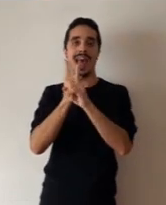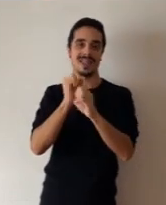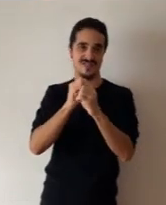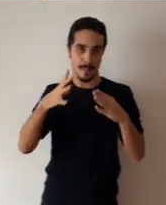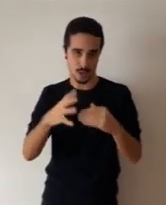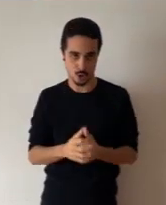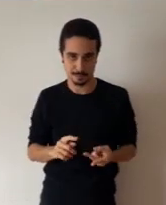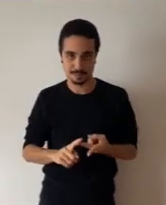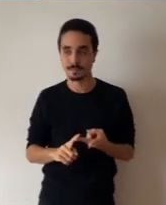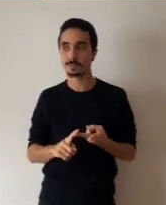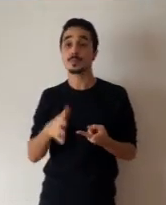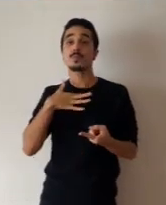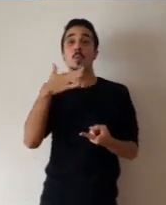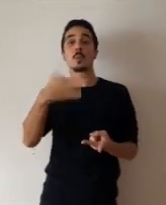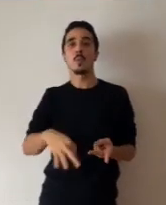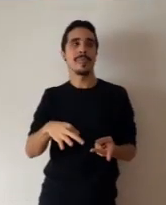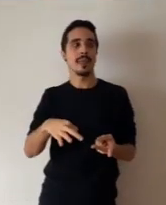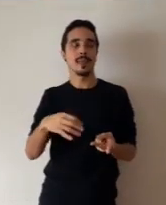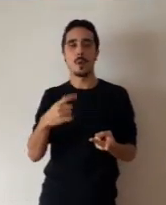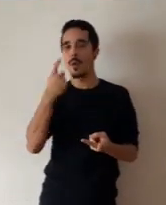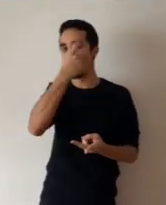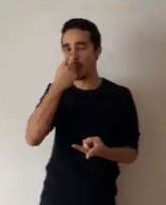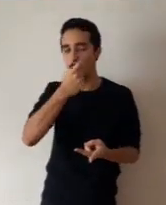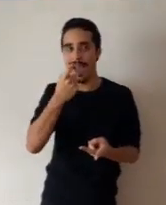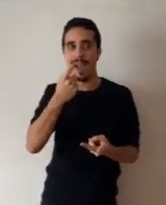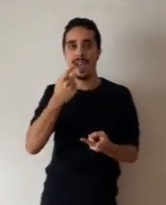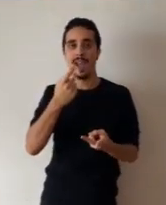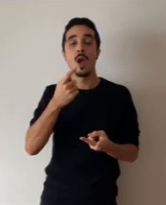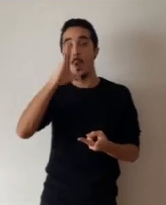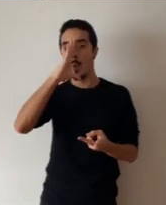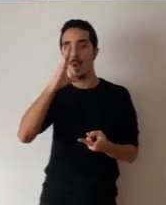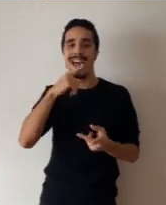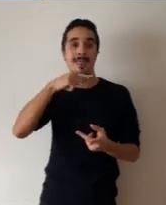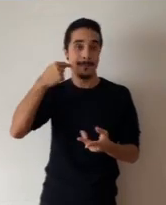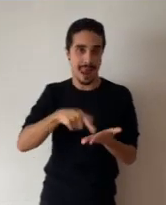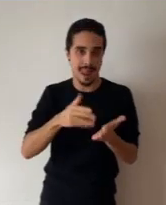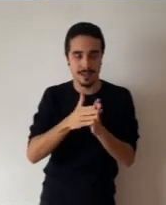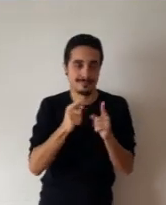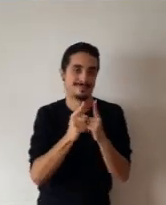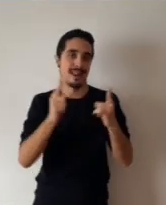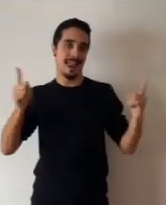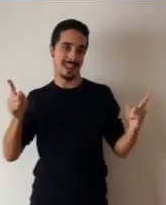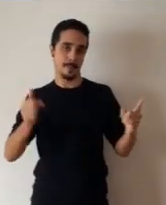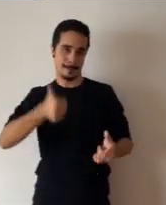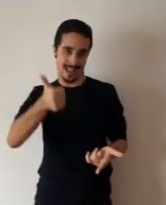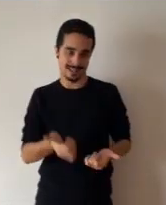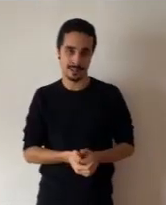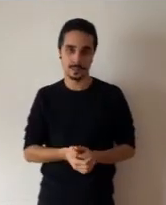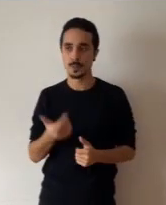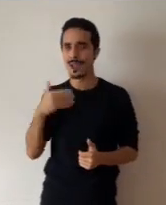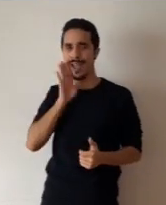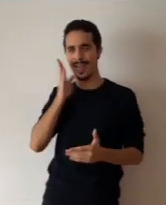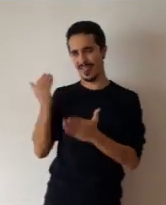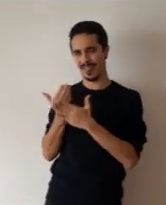efecto antiinflamatorio que puede prolongar esa fase de luna de miel. Ya lo